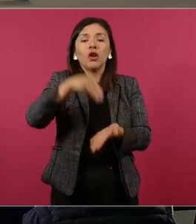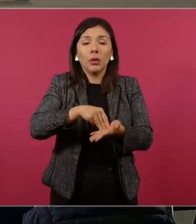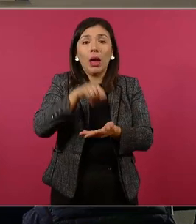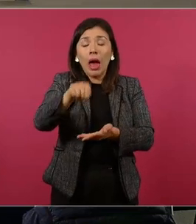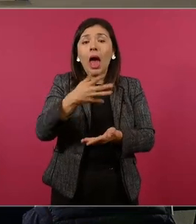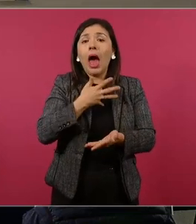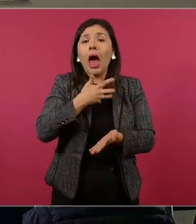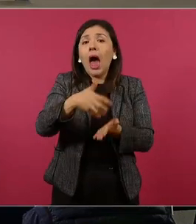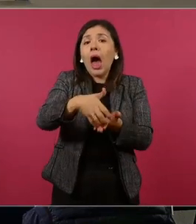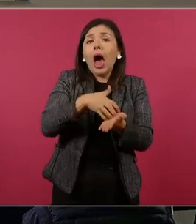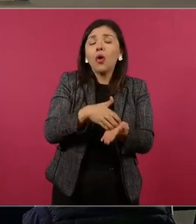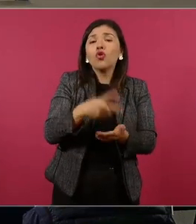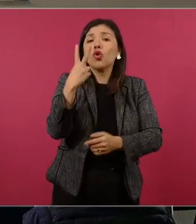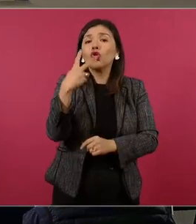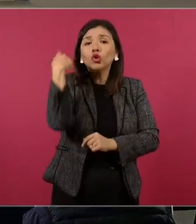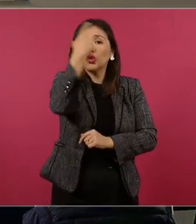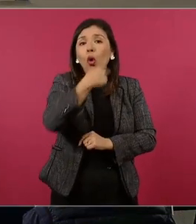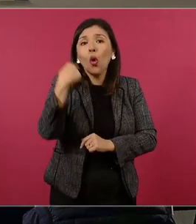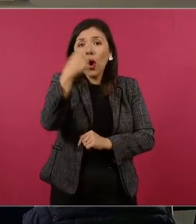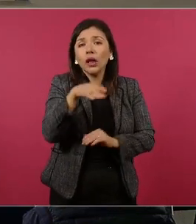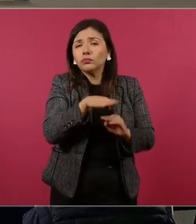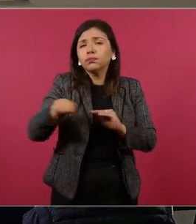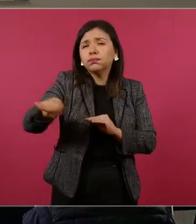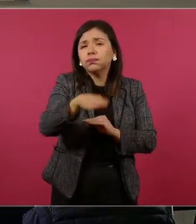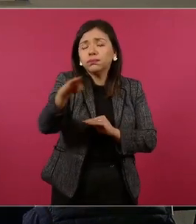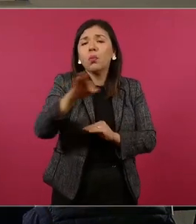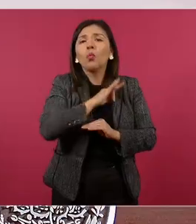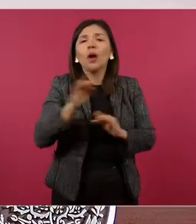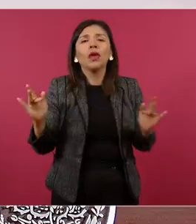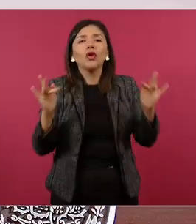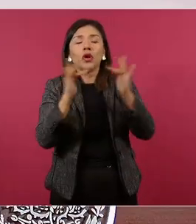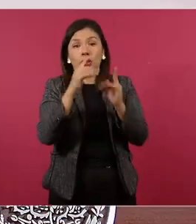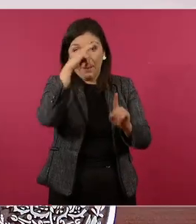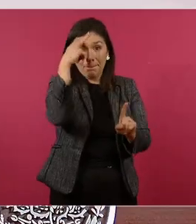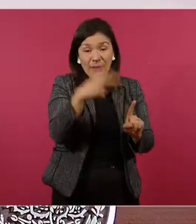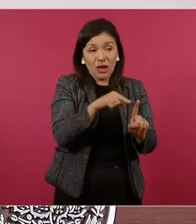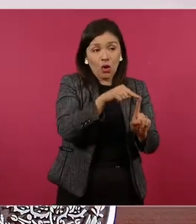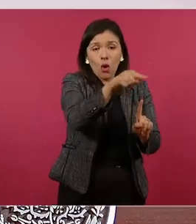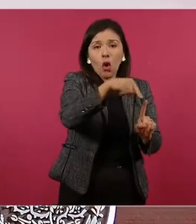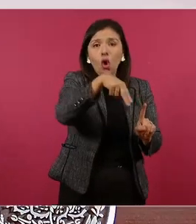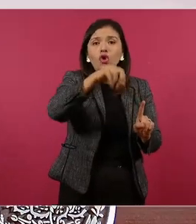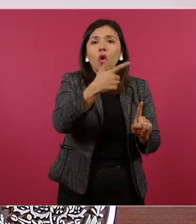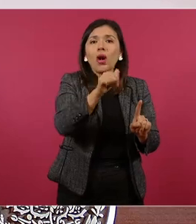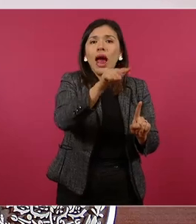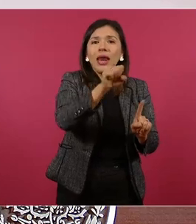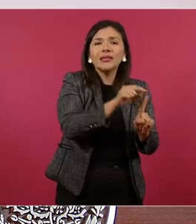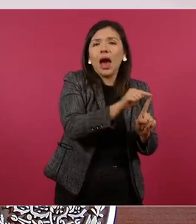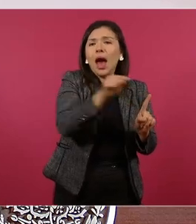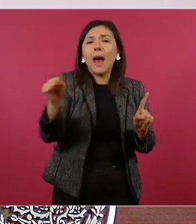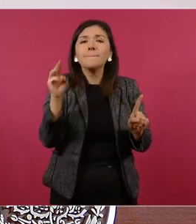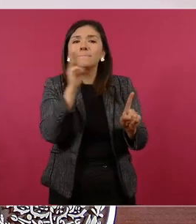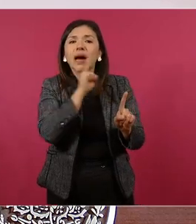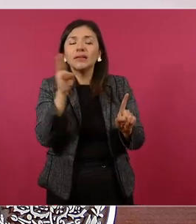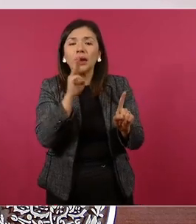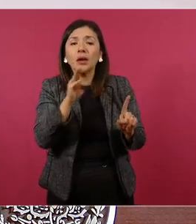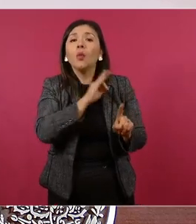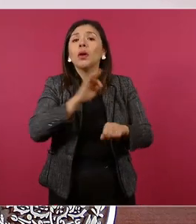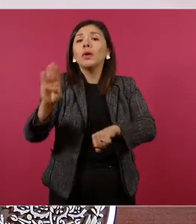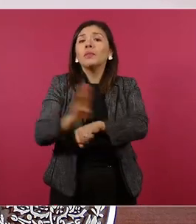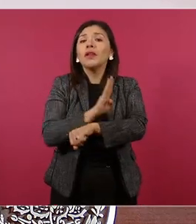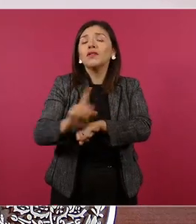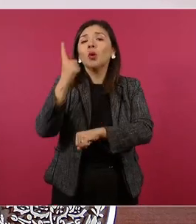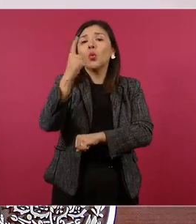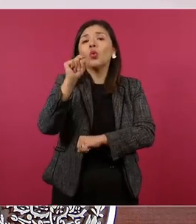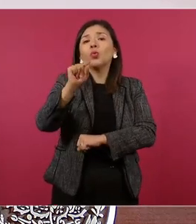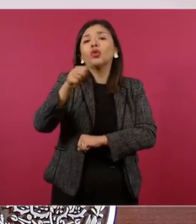ahorro de 2 horas y que conecta Los ejes eh México Nogales y Mazatlán beneficiando a 1.6